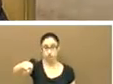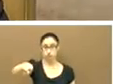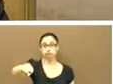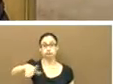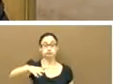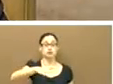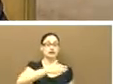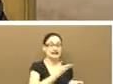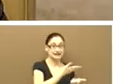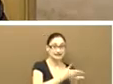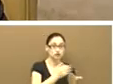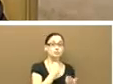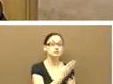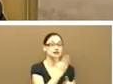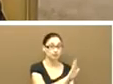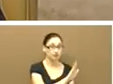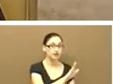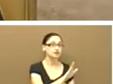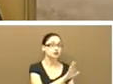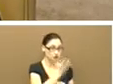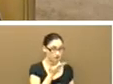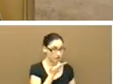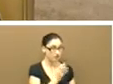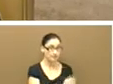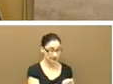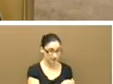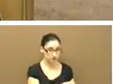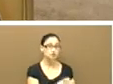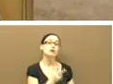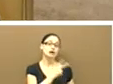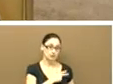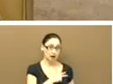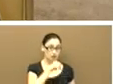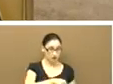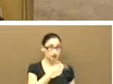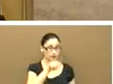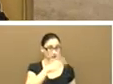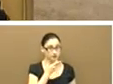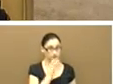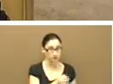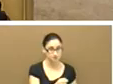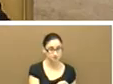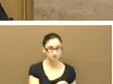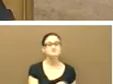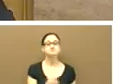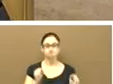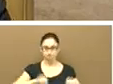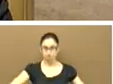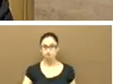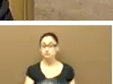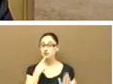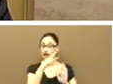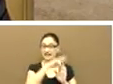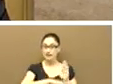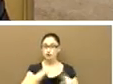portavoces parlamentarios y también los miembros de la mesa y los letrados que asisten a esta sesión plenaria. De conformidad con lo dispuesto en el